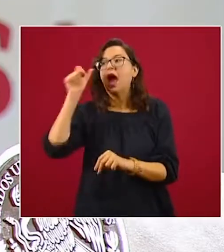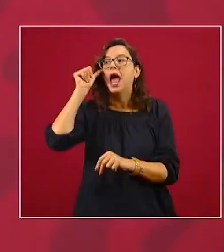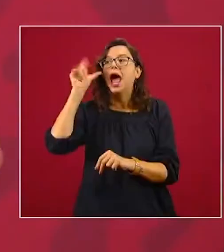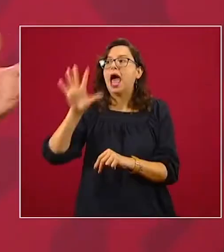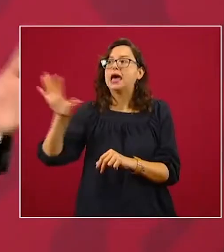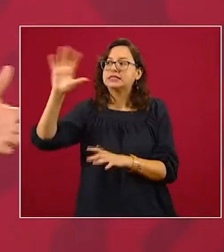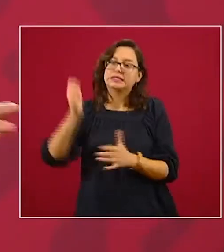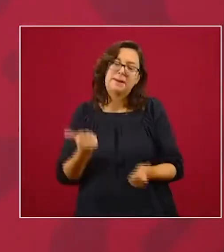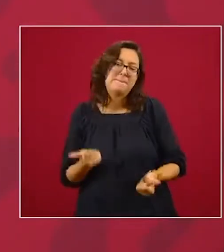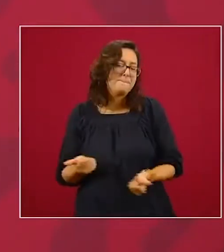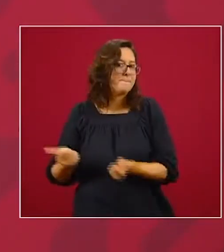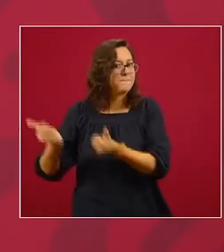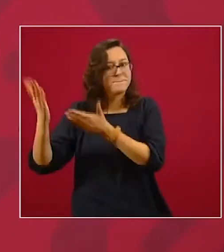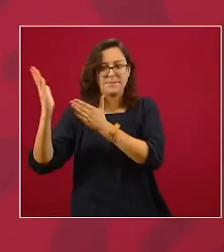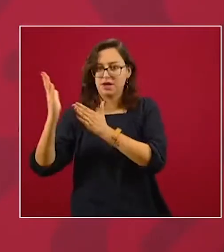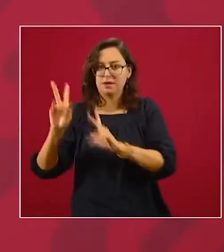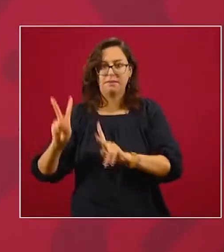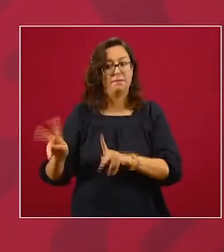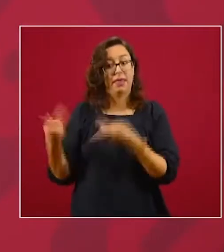fueron